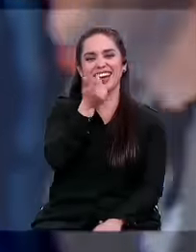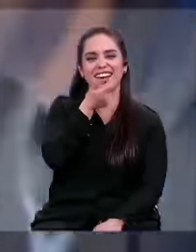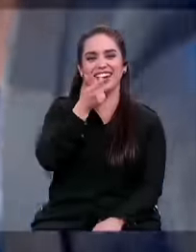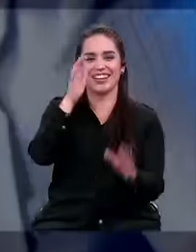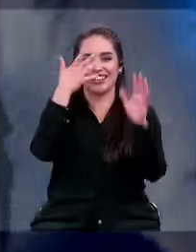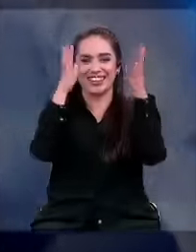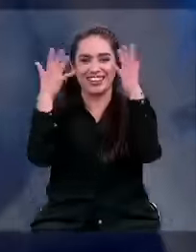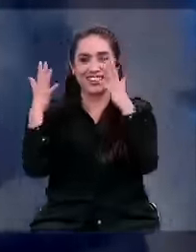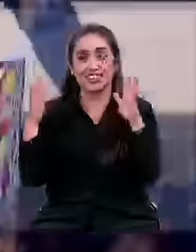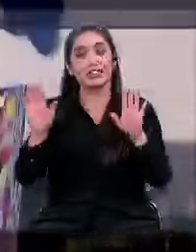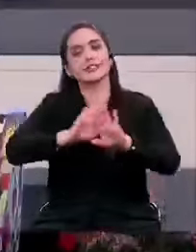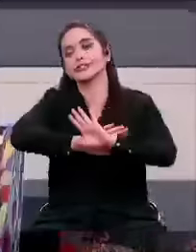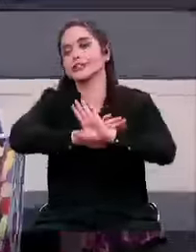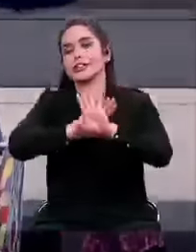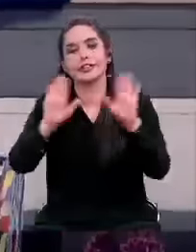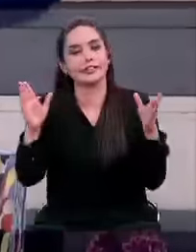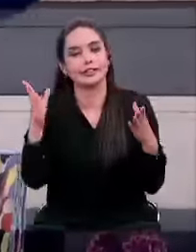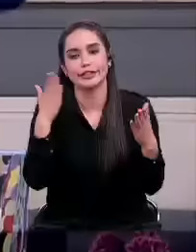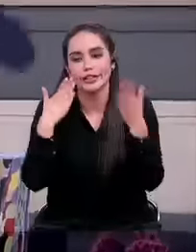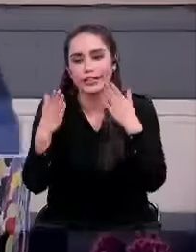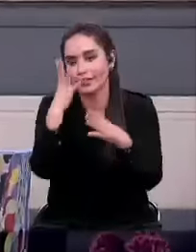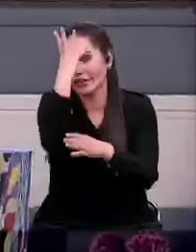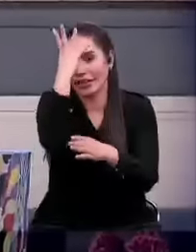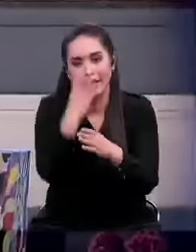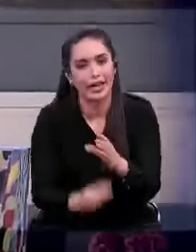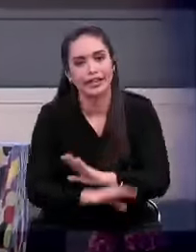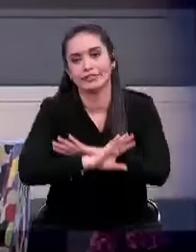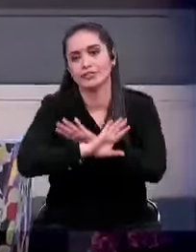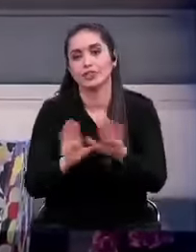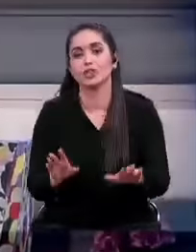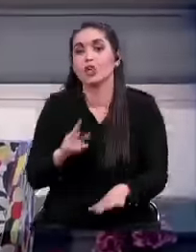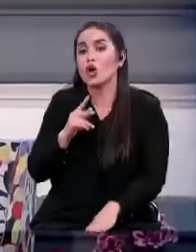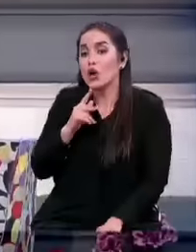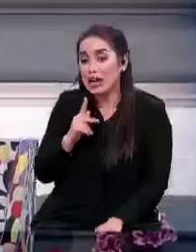Ya, eso ha sido todo. No, muchas gracias.